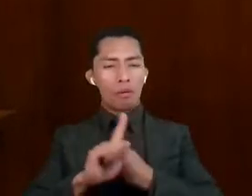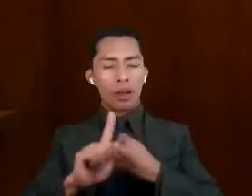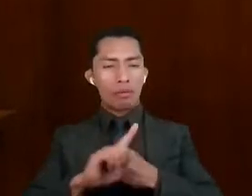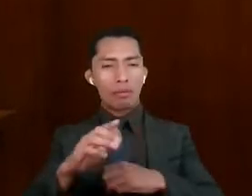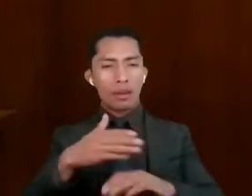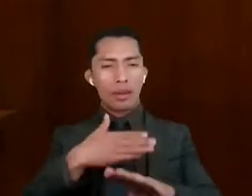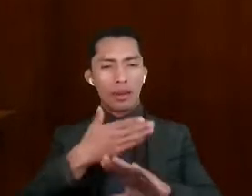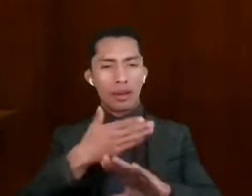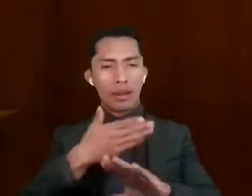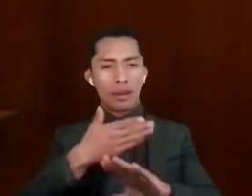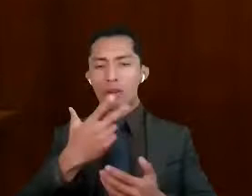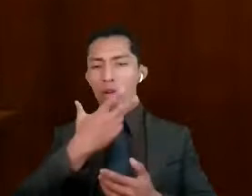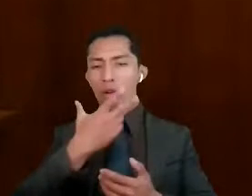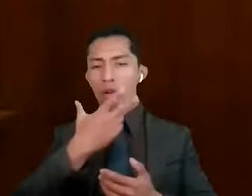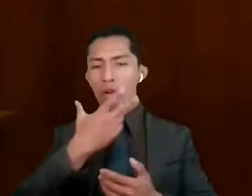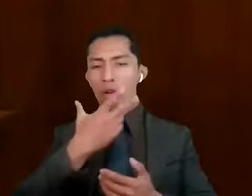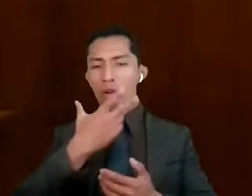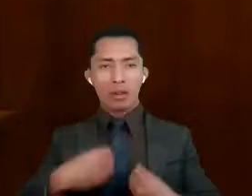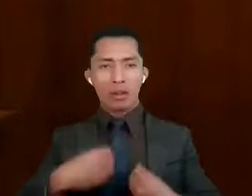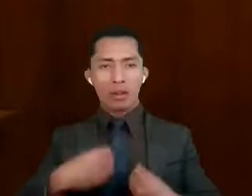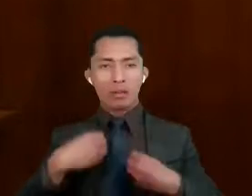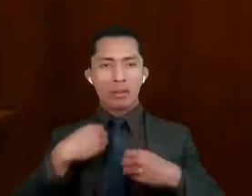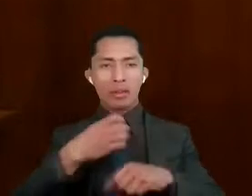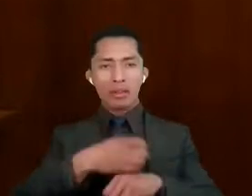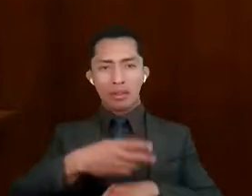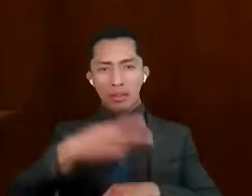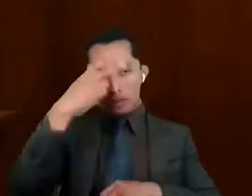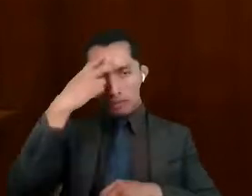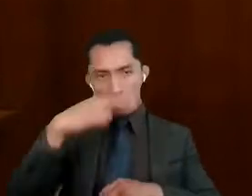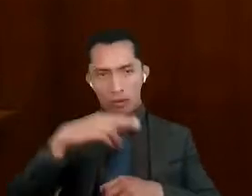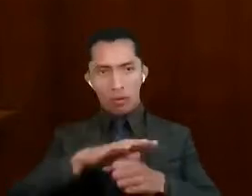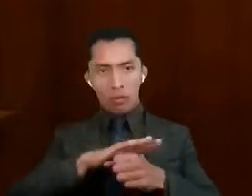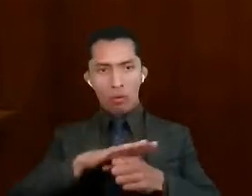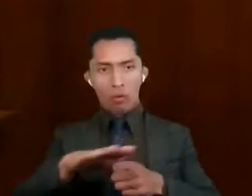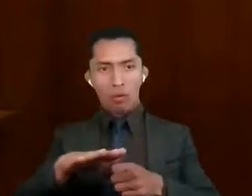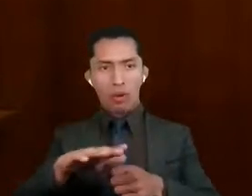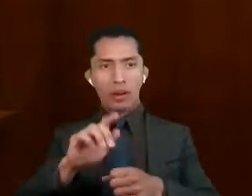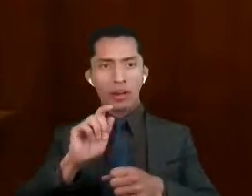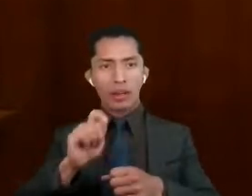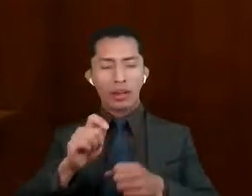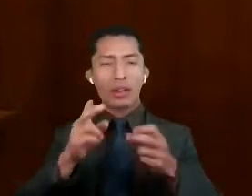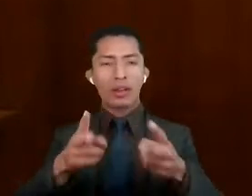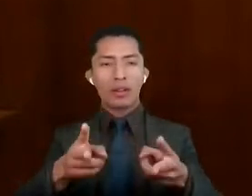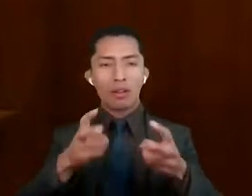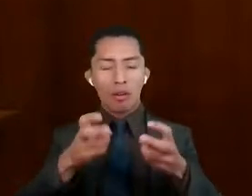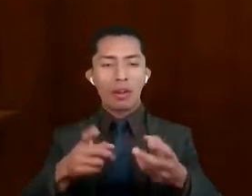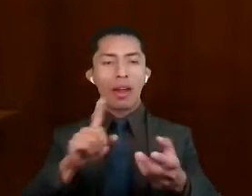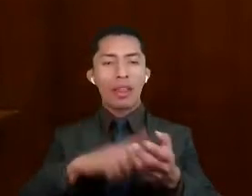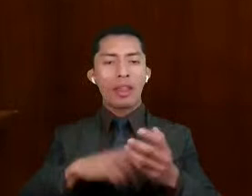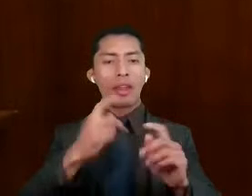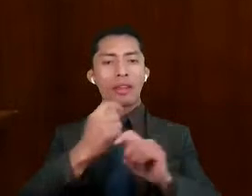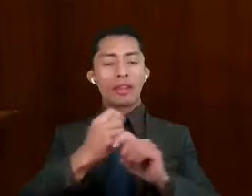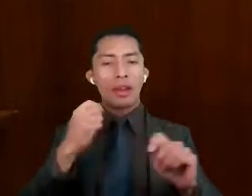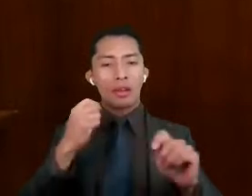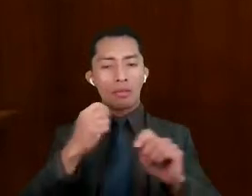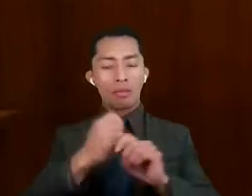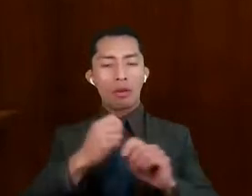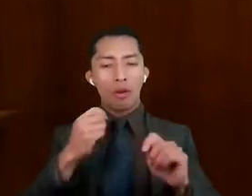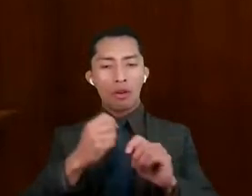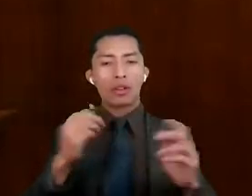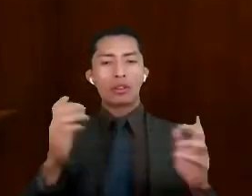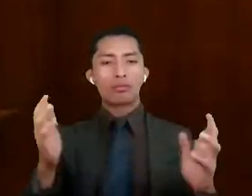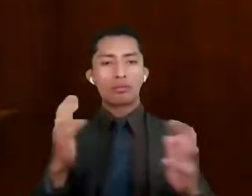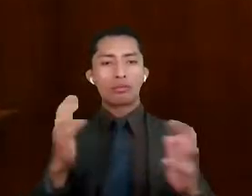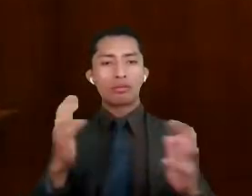los mexicanos. Me refiero al delito de robo al transporte en la vía pública y en este sentido